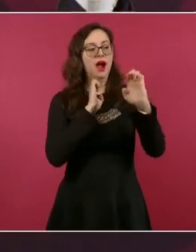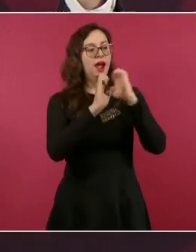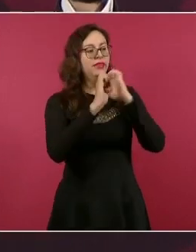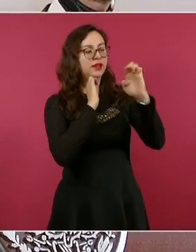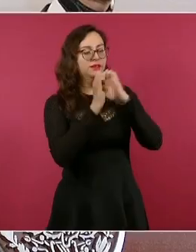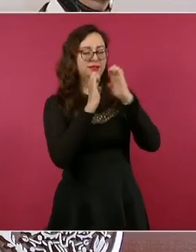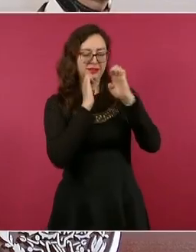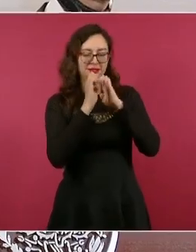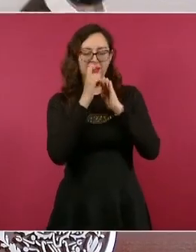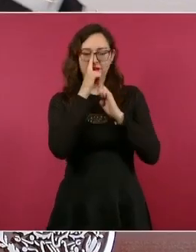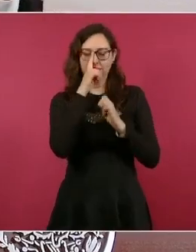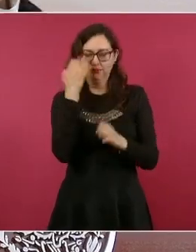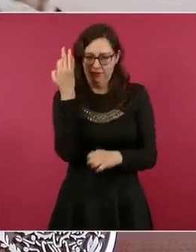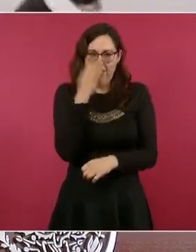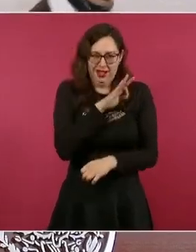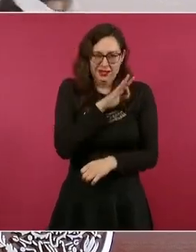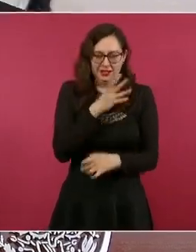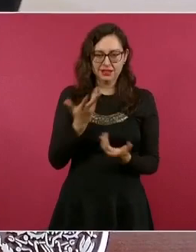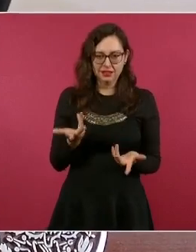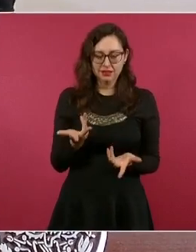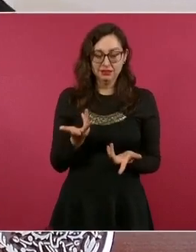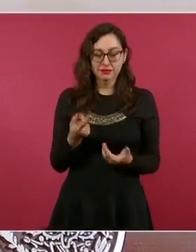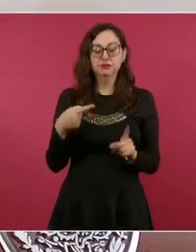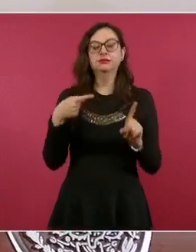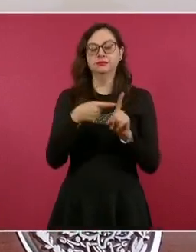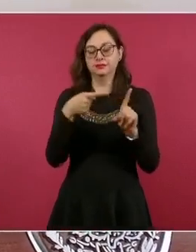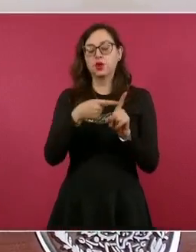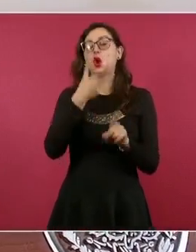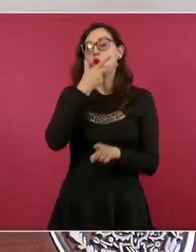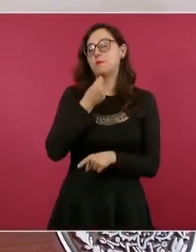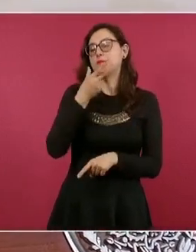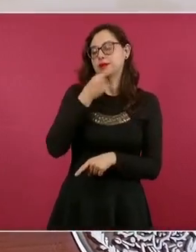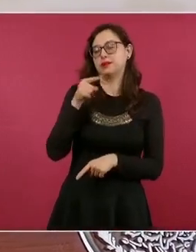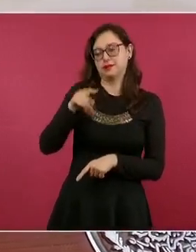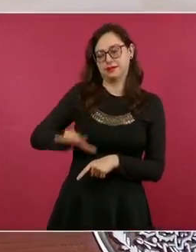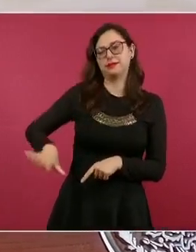¿sí? Que habla de que me dieron dinero